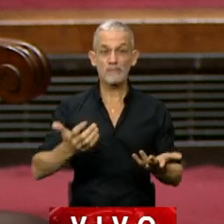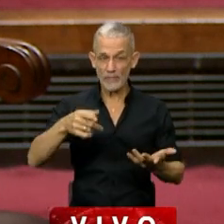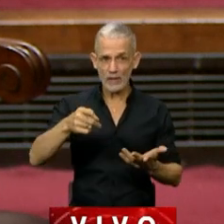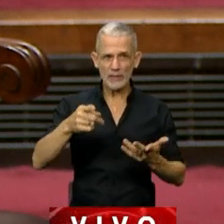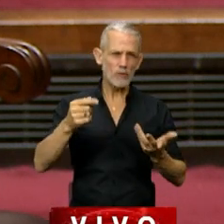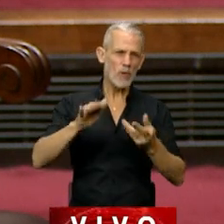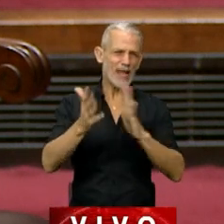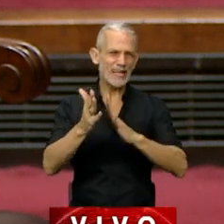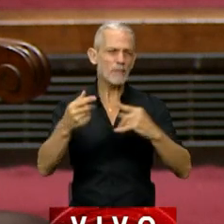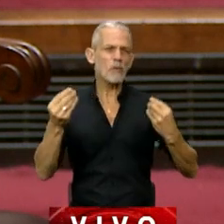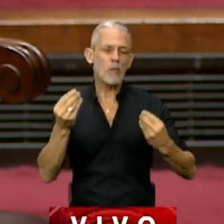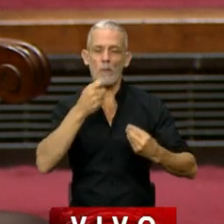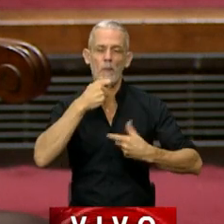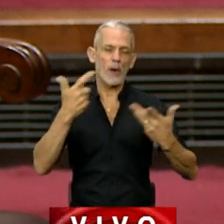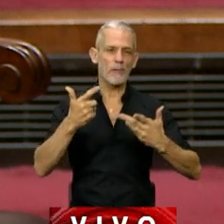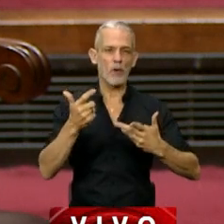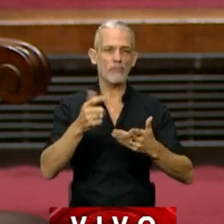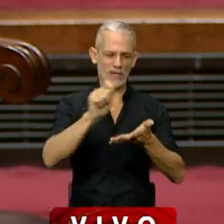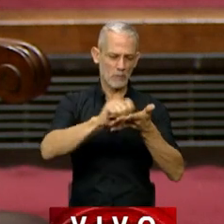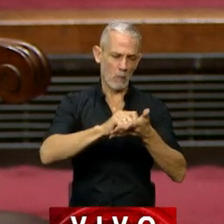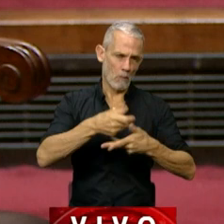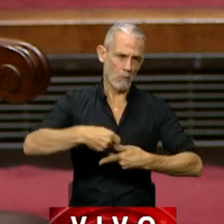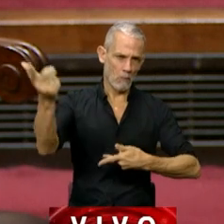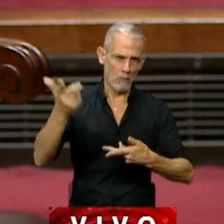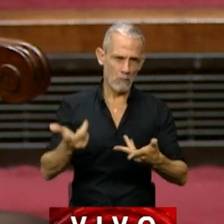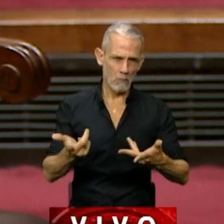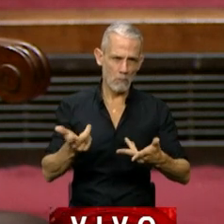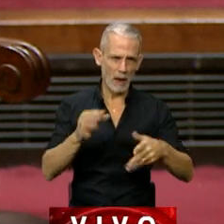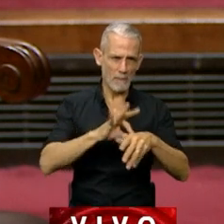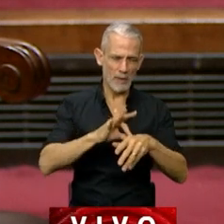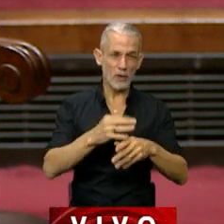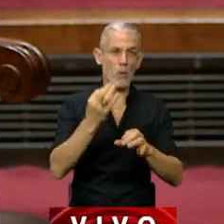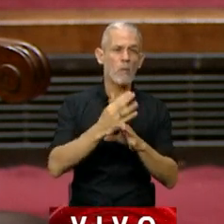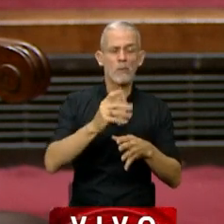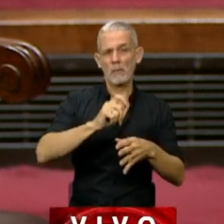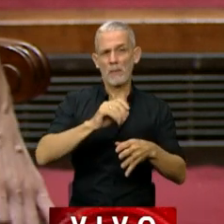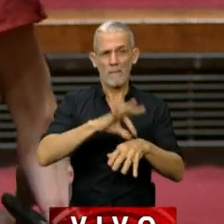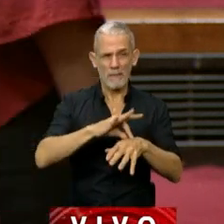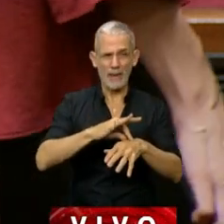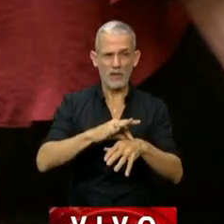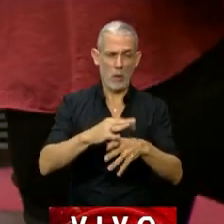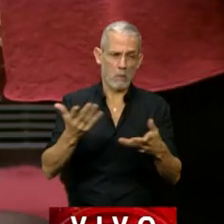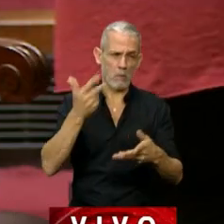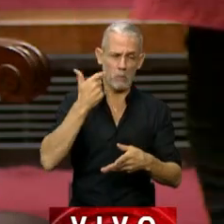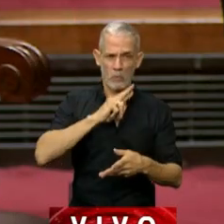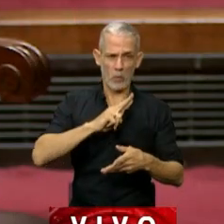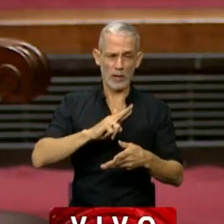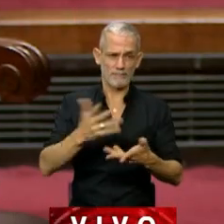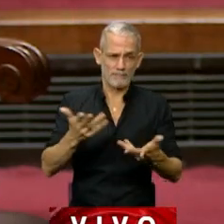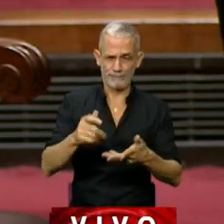Esas prácticas pasan por problemas de prescripción. Muchos profesionales, médicos, médicas,